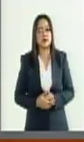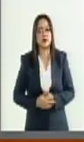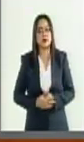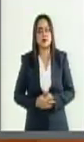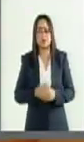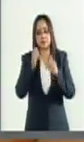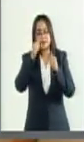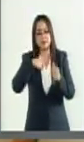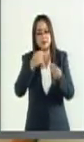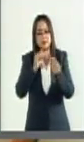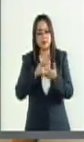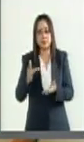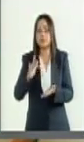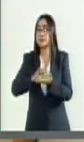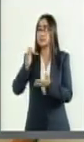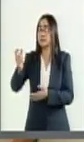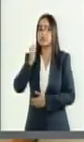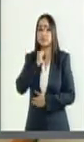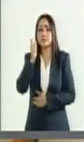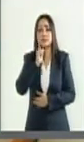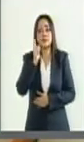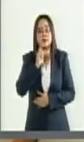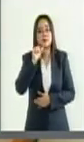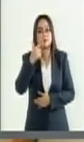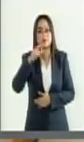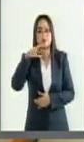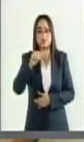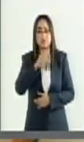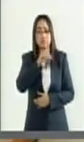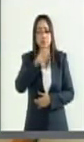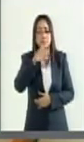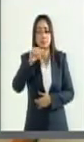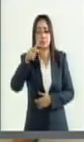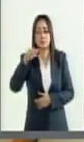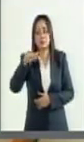su atención. Gracias a usted, senadora Angélica de la Peña. Ha hecho su intervención.